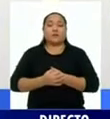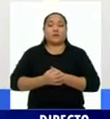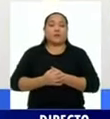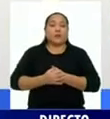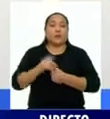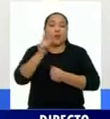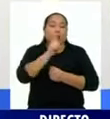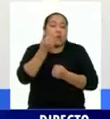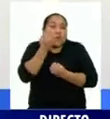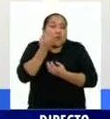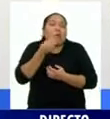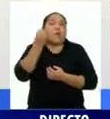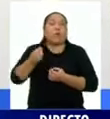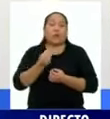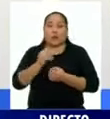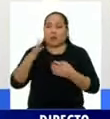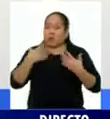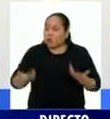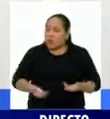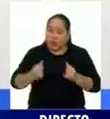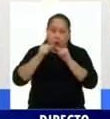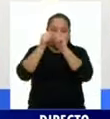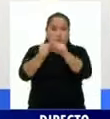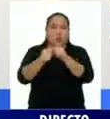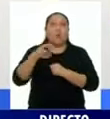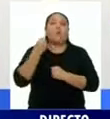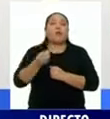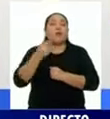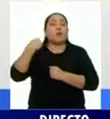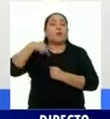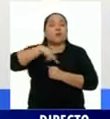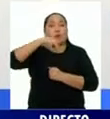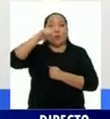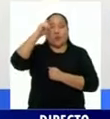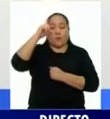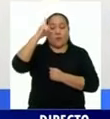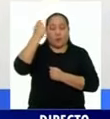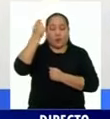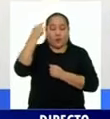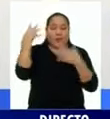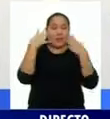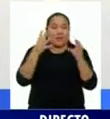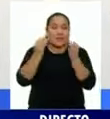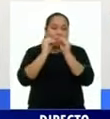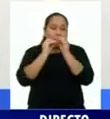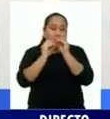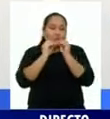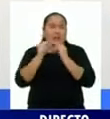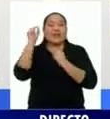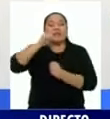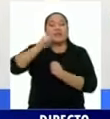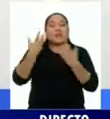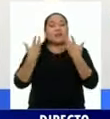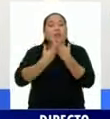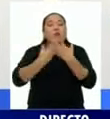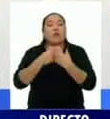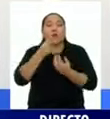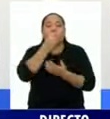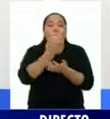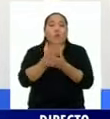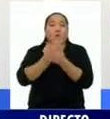no entenderíamos por qué no se mantengan, porque las políticas ya están diseñadas, tienen sentido, dan